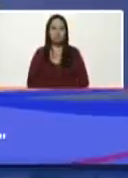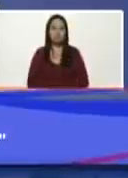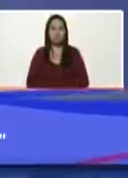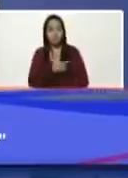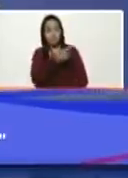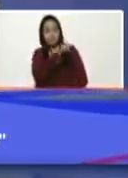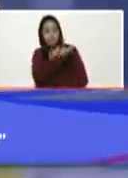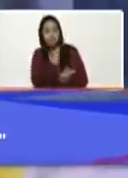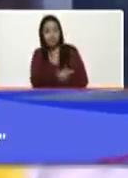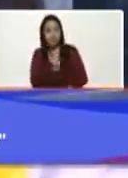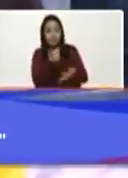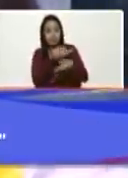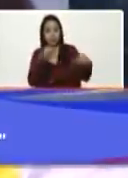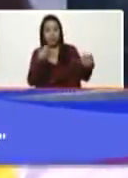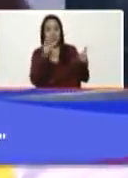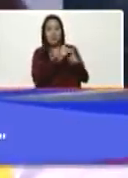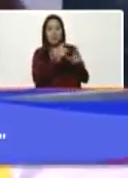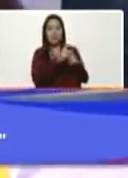palabras